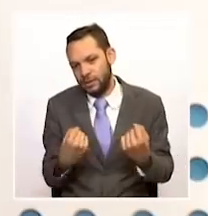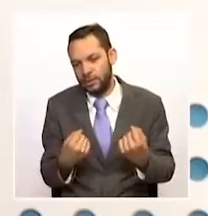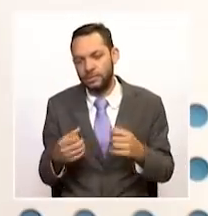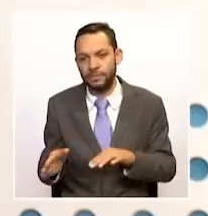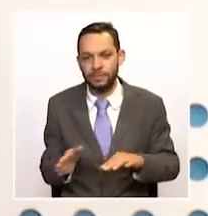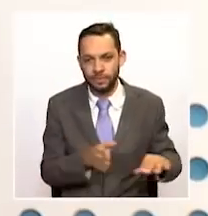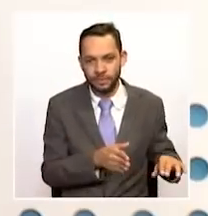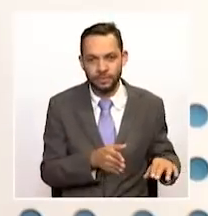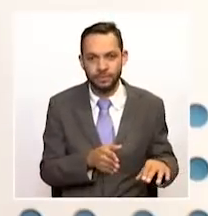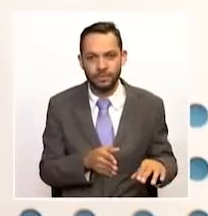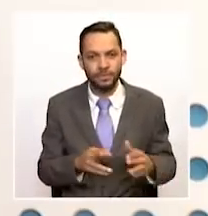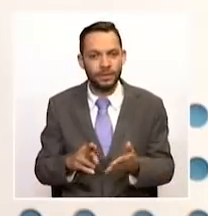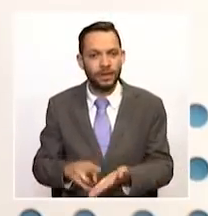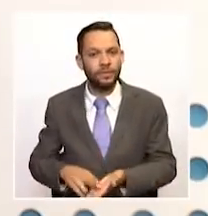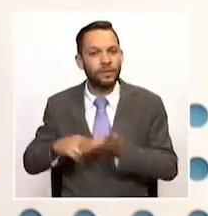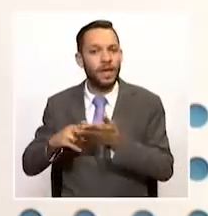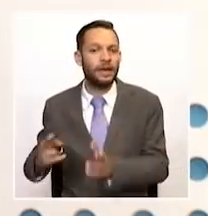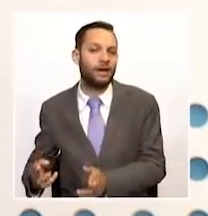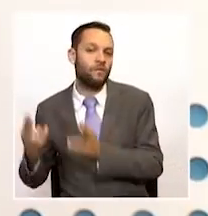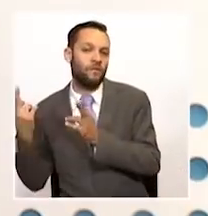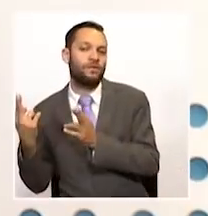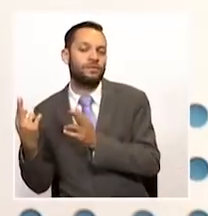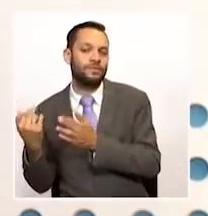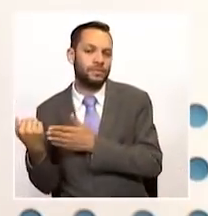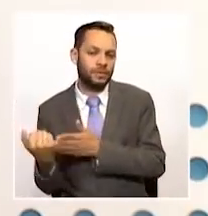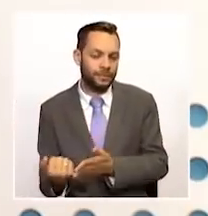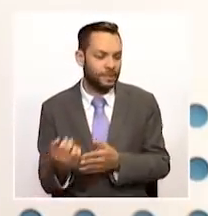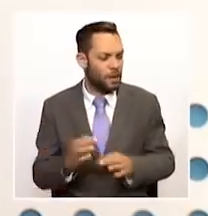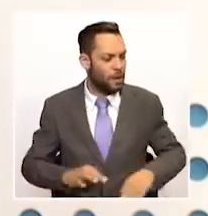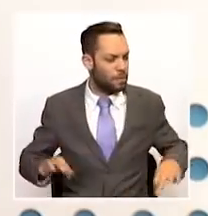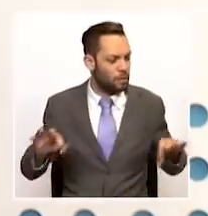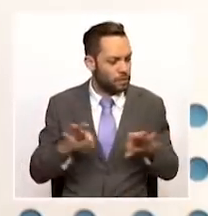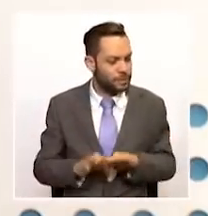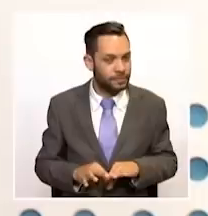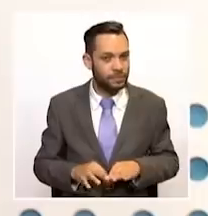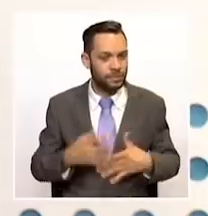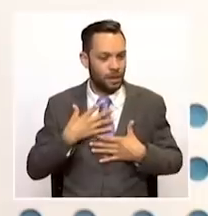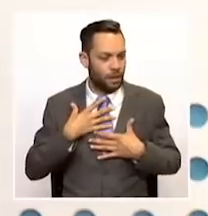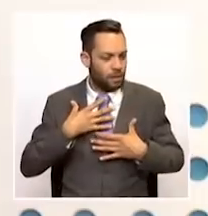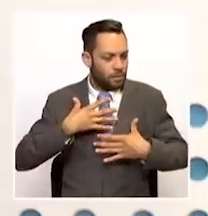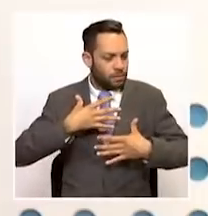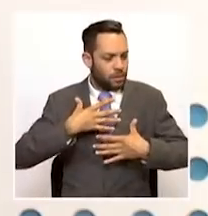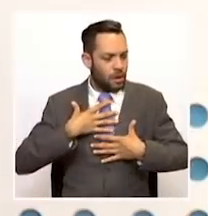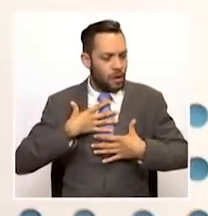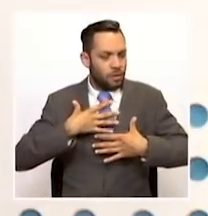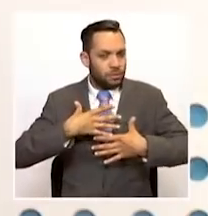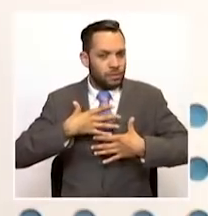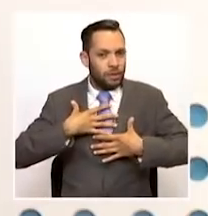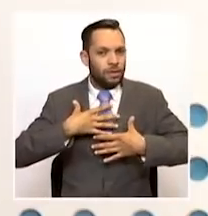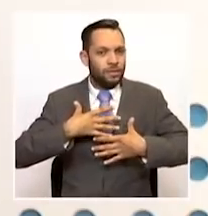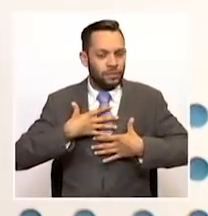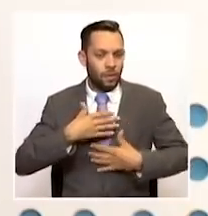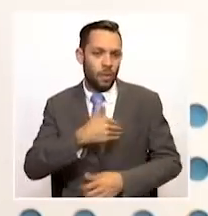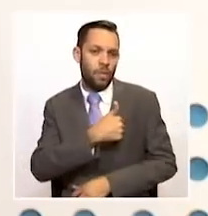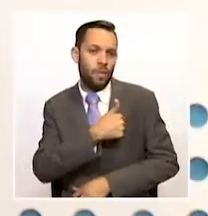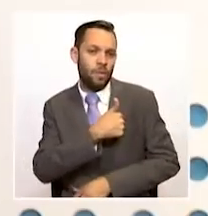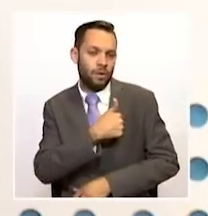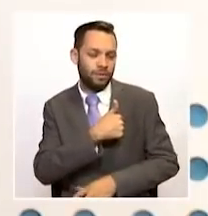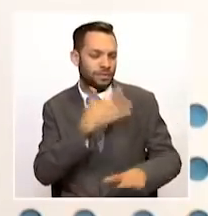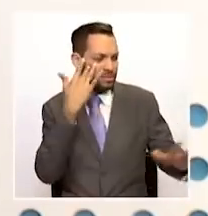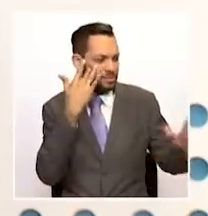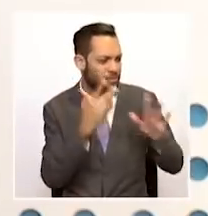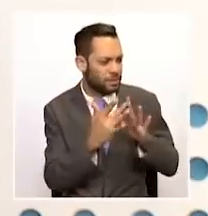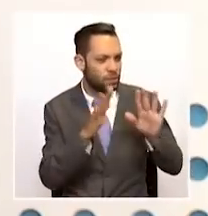de rehabilitación de un paciente es muy importante tanto en la rehabilitación pulmonar como en la rehabilitación cardíaca porque la rehabilitación